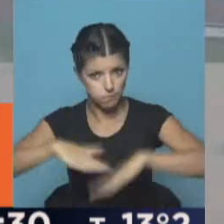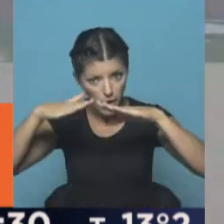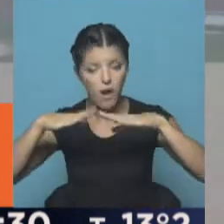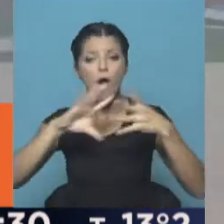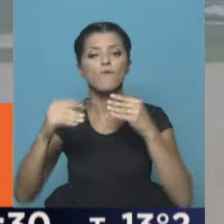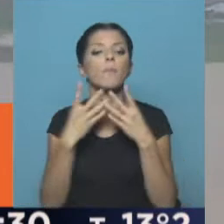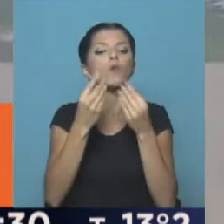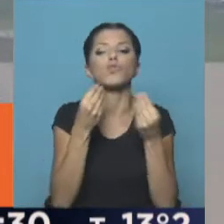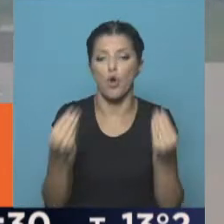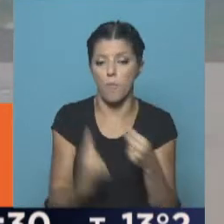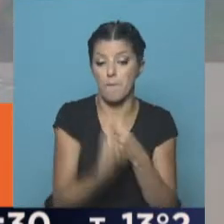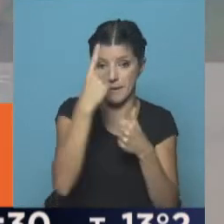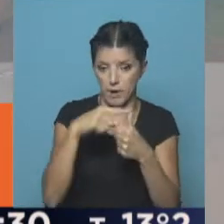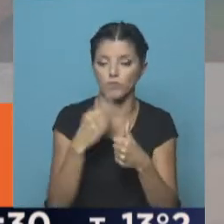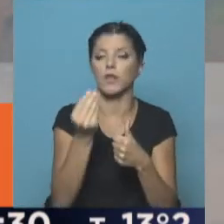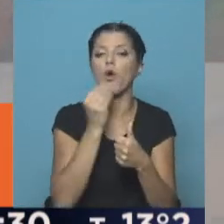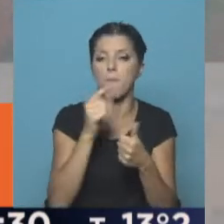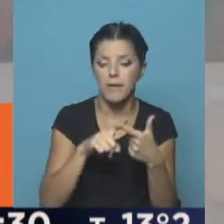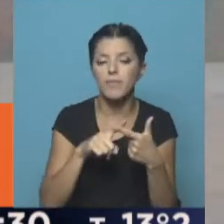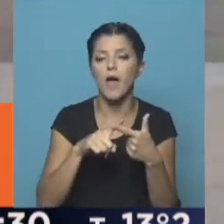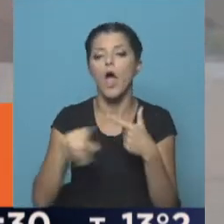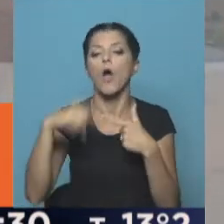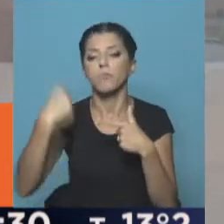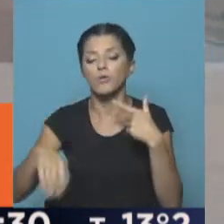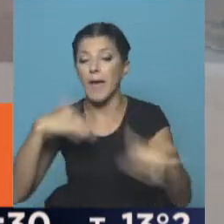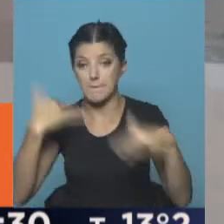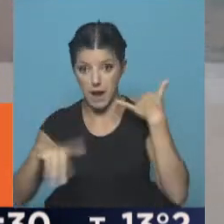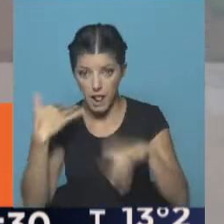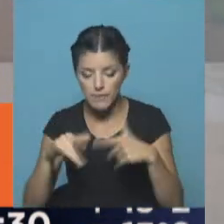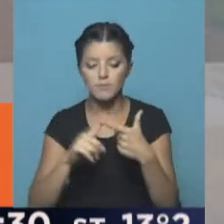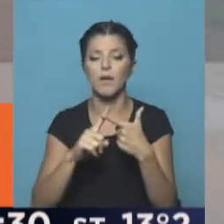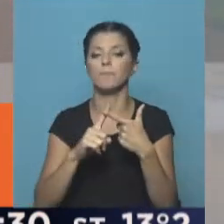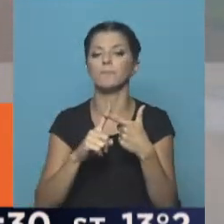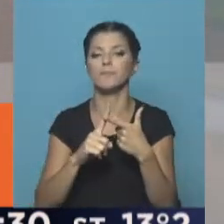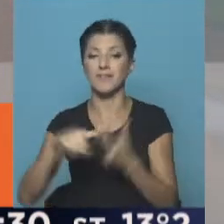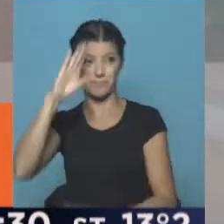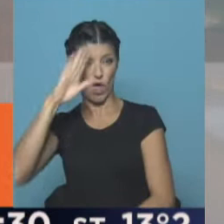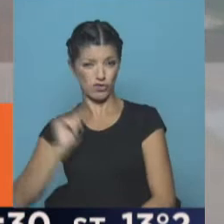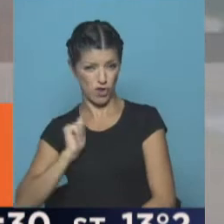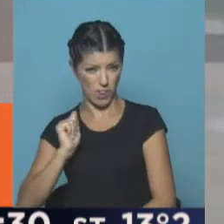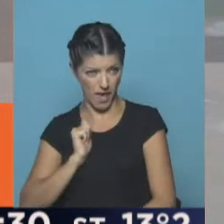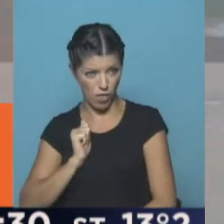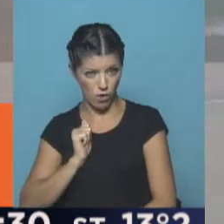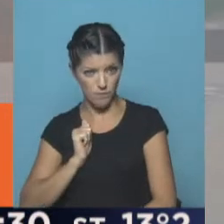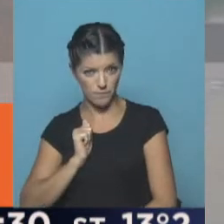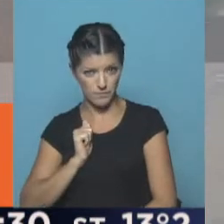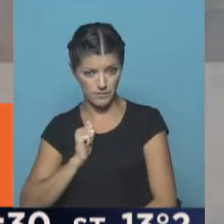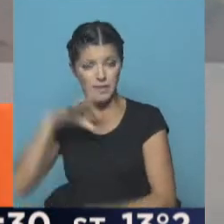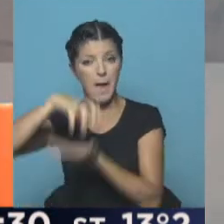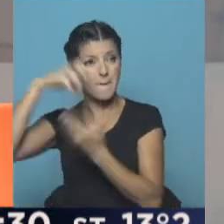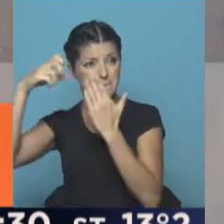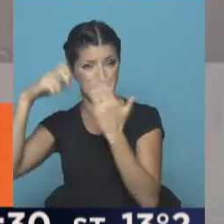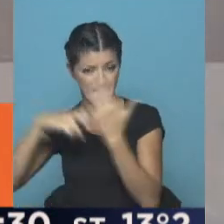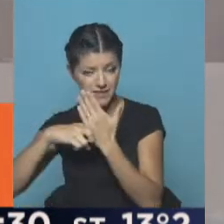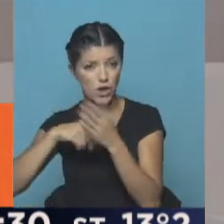módulos alimentarios, de insumos para la emergencia, de desarrollo social. Los soldados y el Ministerio de Defensa, por orden del Presidente de la